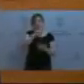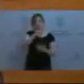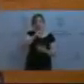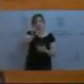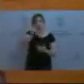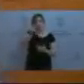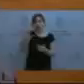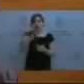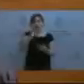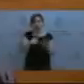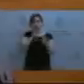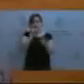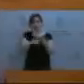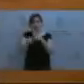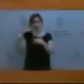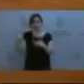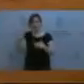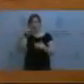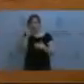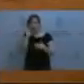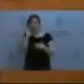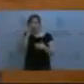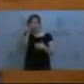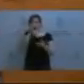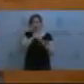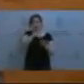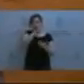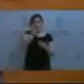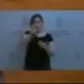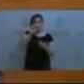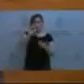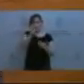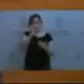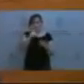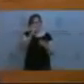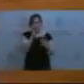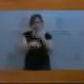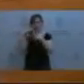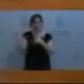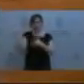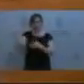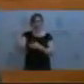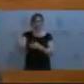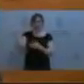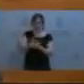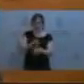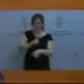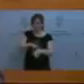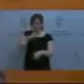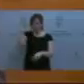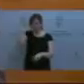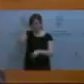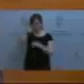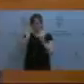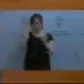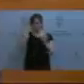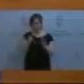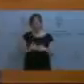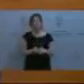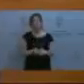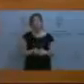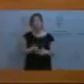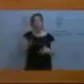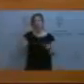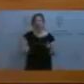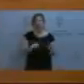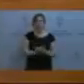1205 años. Fíjese usted, en 1205 años nos ha dado tiempo a todos a valorar, nos ha dado tiempo. Luego veremos si nos ha dado tiempo a otra cosa. Y es hasta el